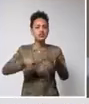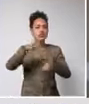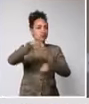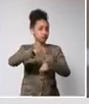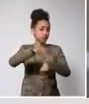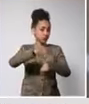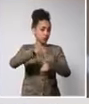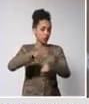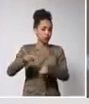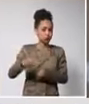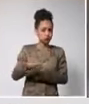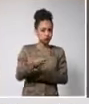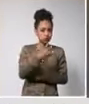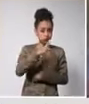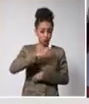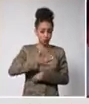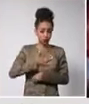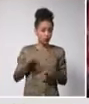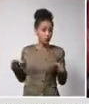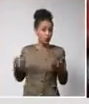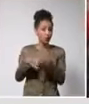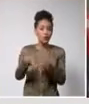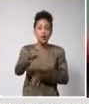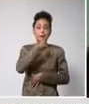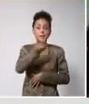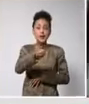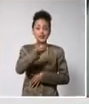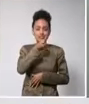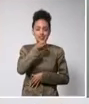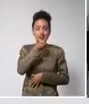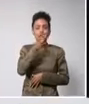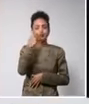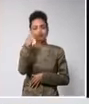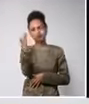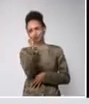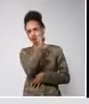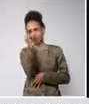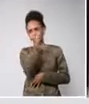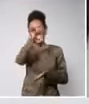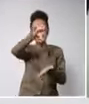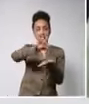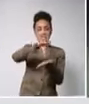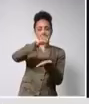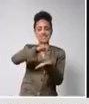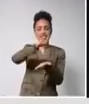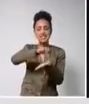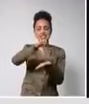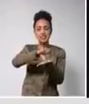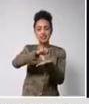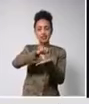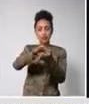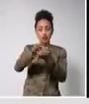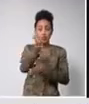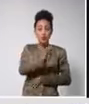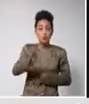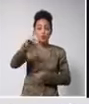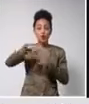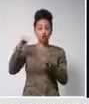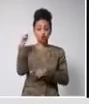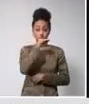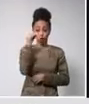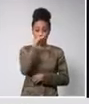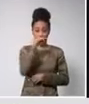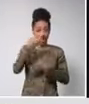madrugada y nuestro equipo de prensa pudo captar. Del Centro de Ingeniería Genética y Biotecnología partió la caravana, luego con